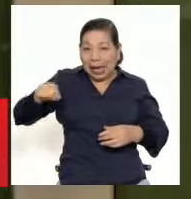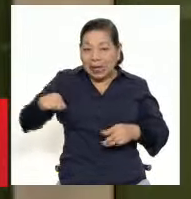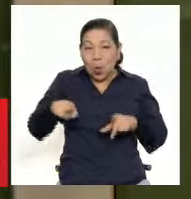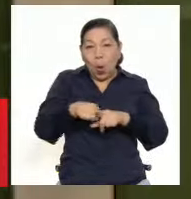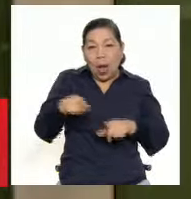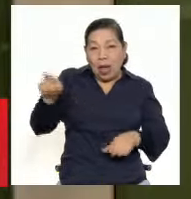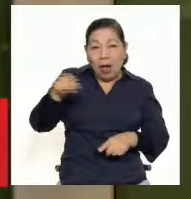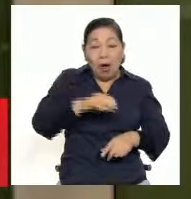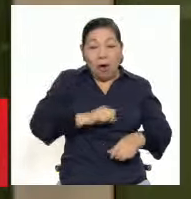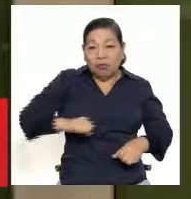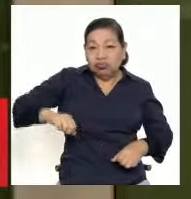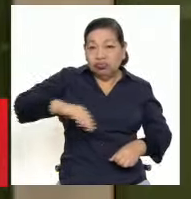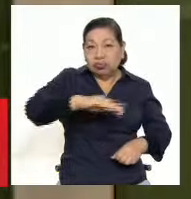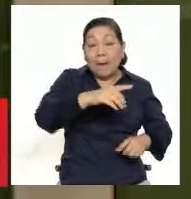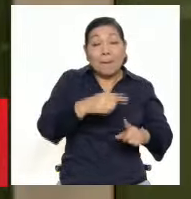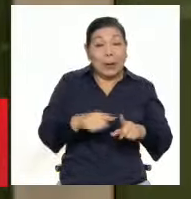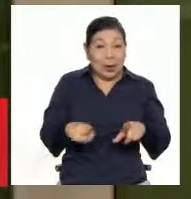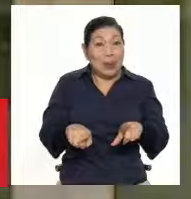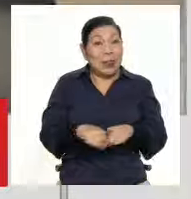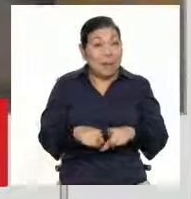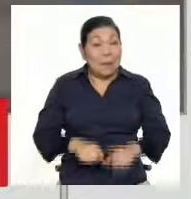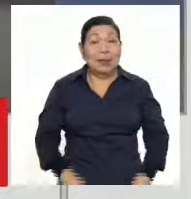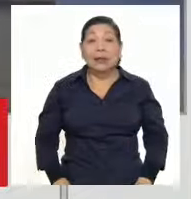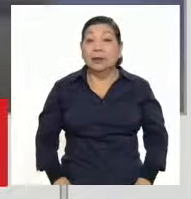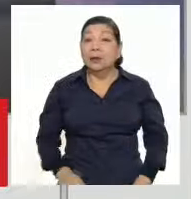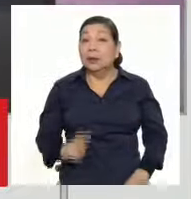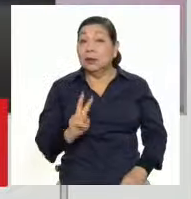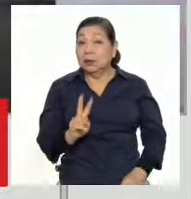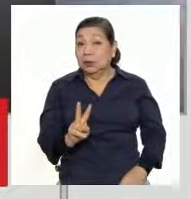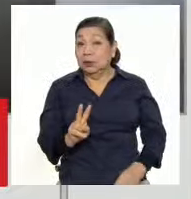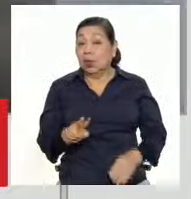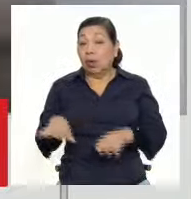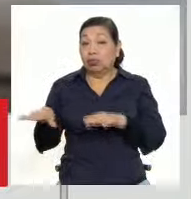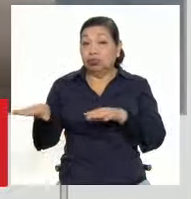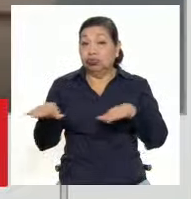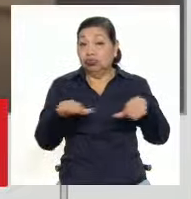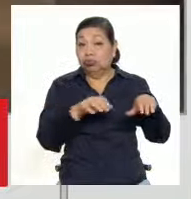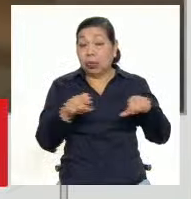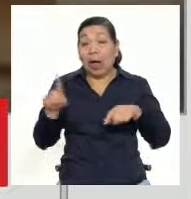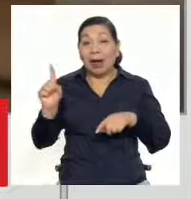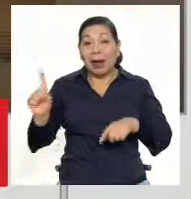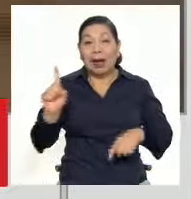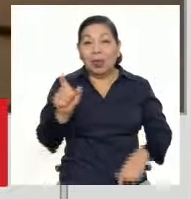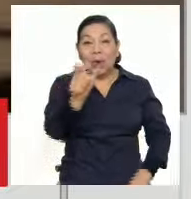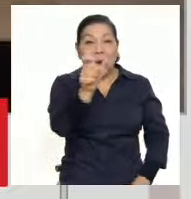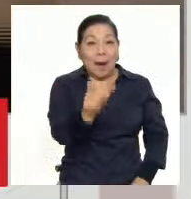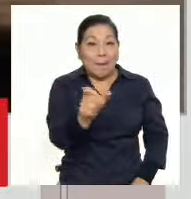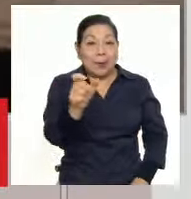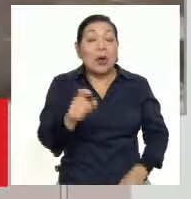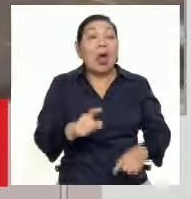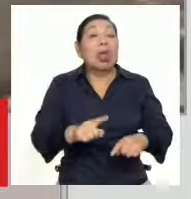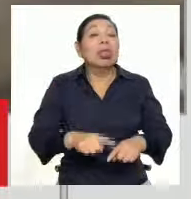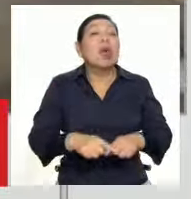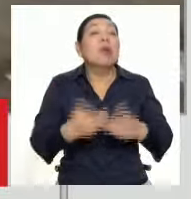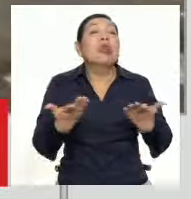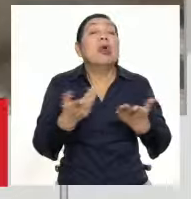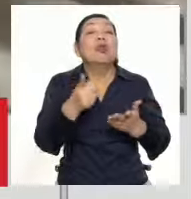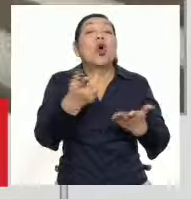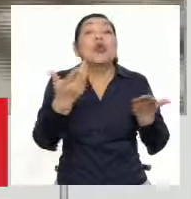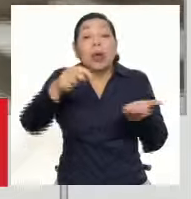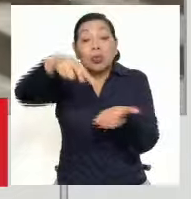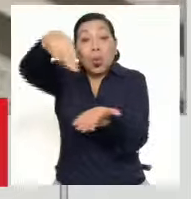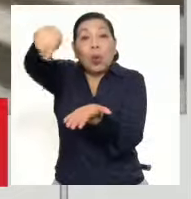mayor intensidad el suelo. Pero también la percepción del sacudimiento de cada persona va a depender mucho dónde se